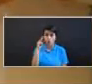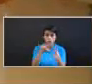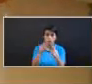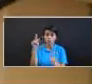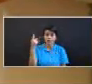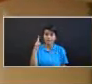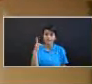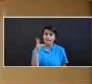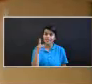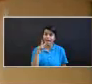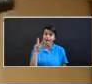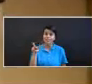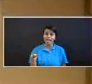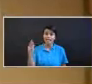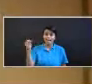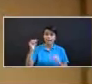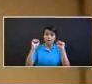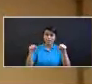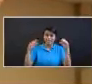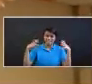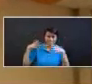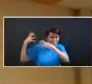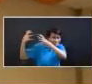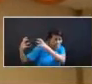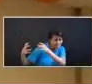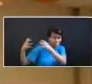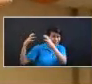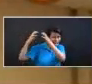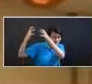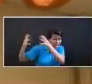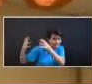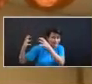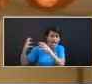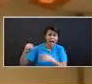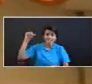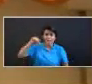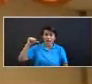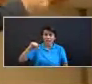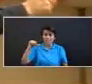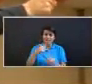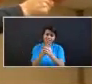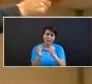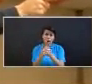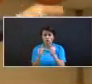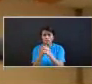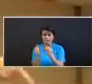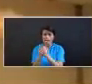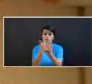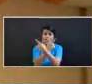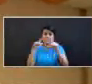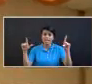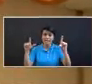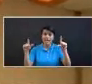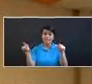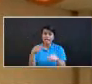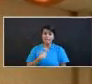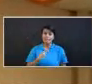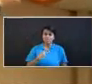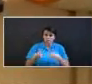que puede quitarte la carga de pecado, la carga de angustia, la carga de maldad, que te puede librar del mismo infierno.